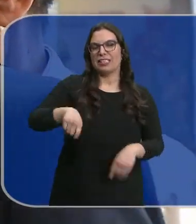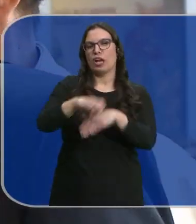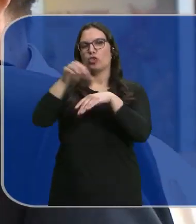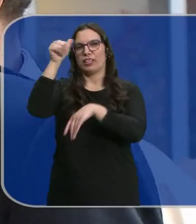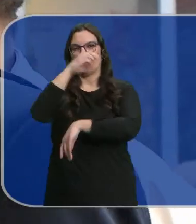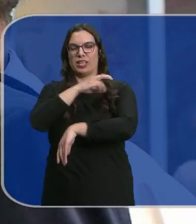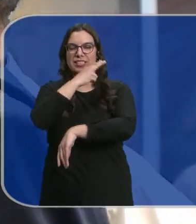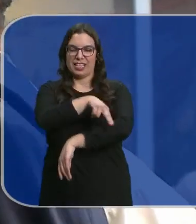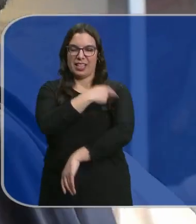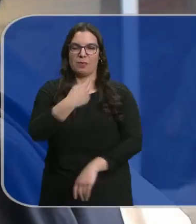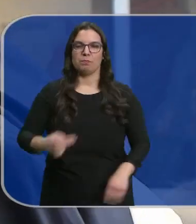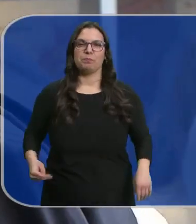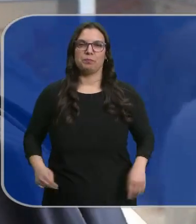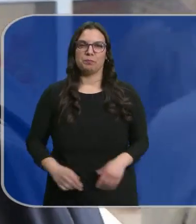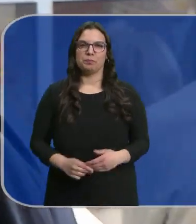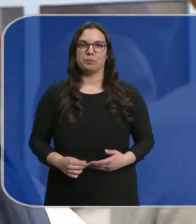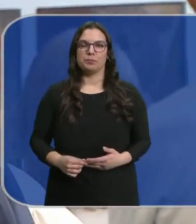Sanidad.